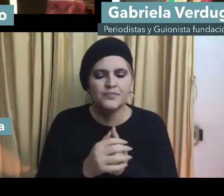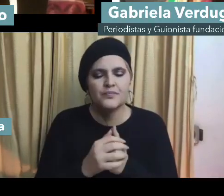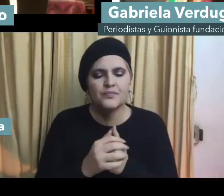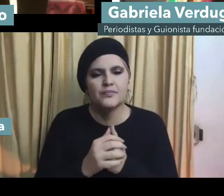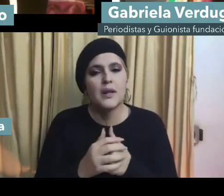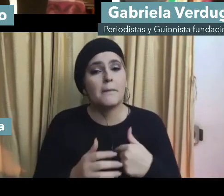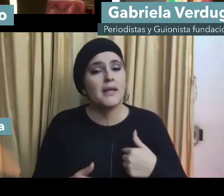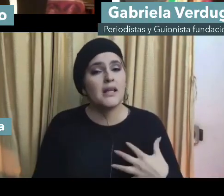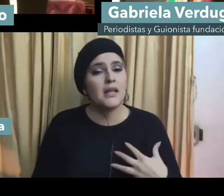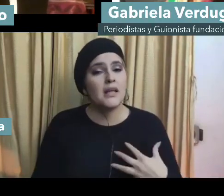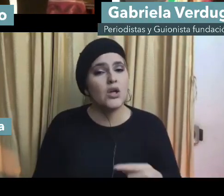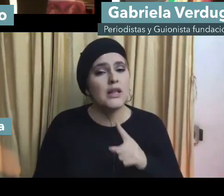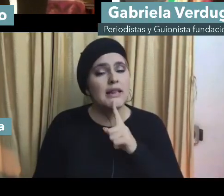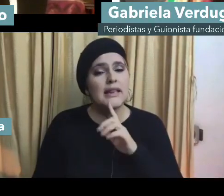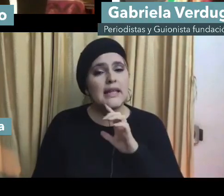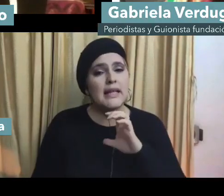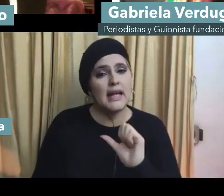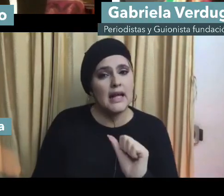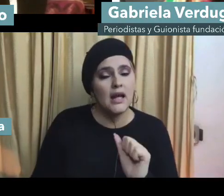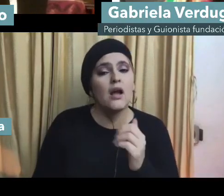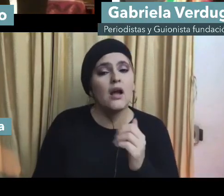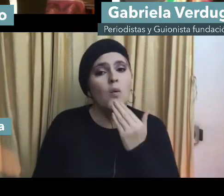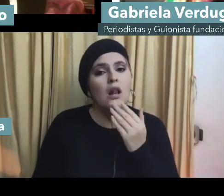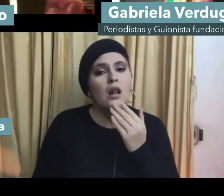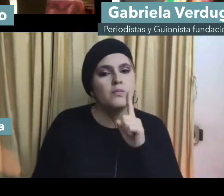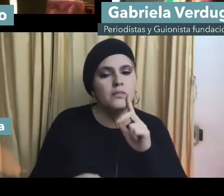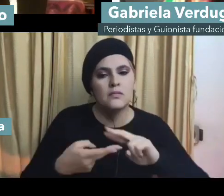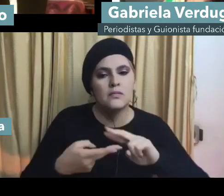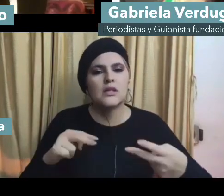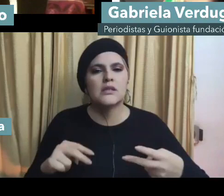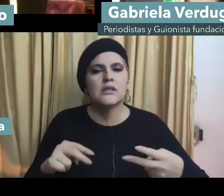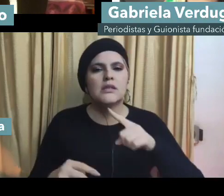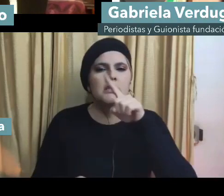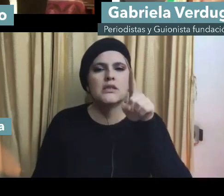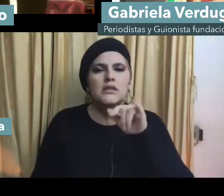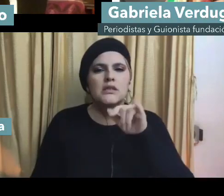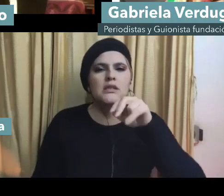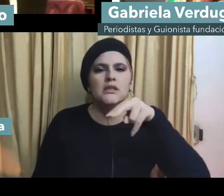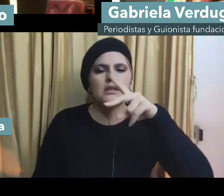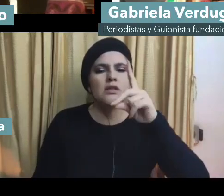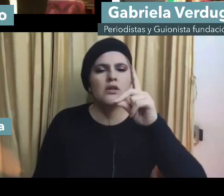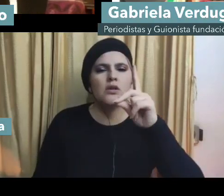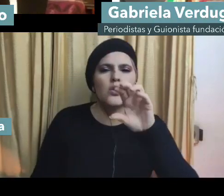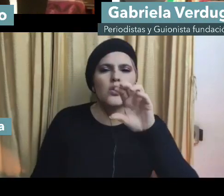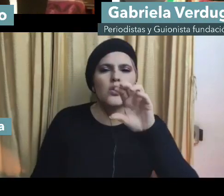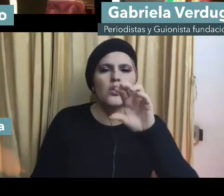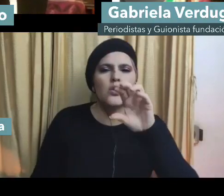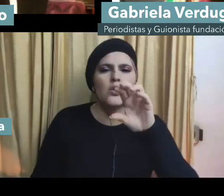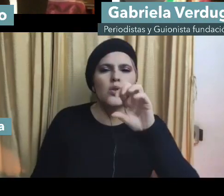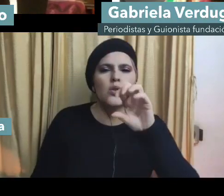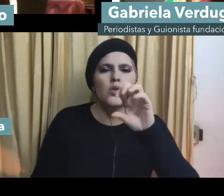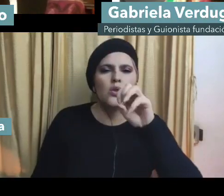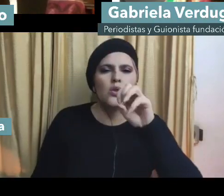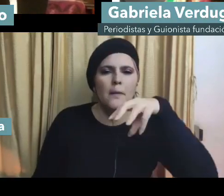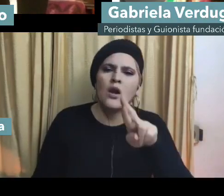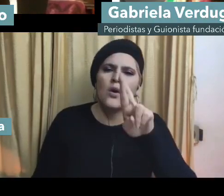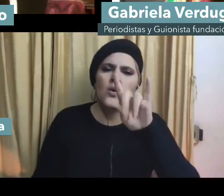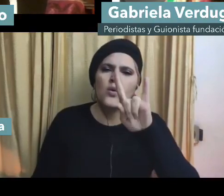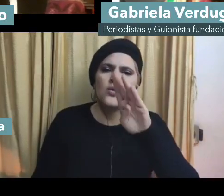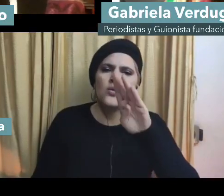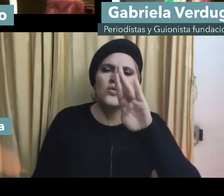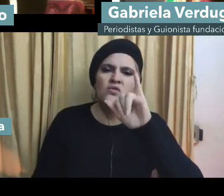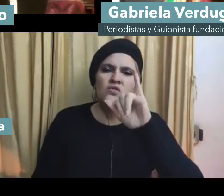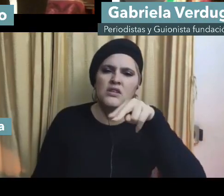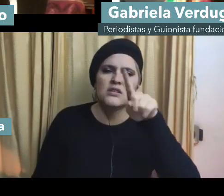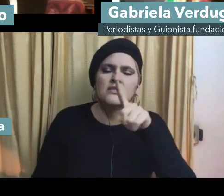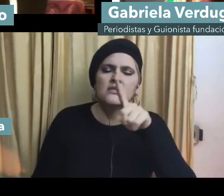de base, el síndrome de Rubinstein, TAIBI. Tiene 13 años y la ansiedad ha aumentado de antes de la cuarentena. ¿De qué manera puedo afectar los